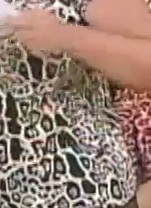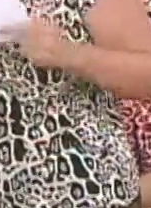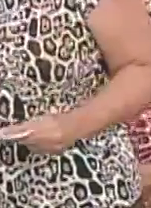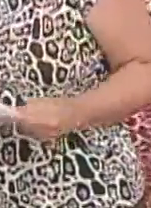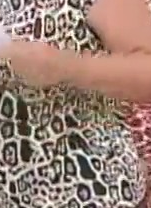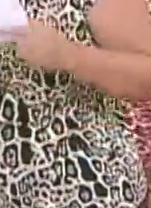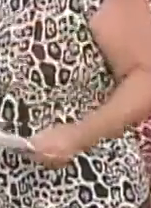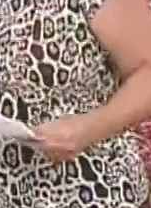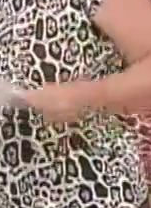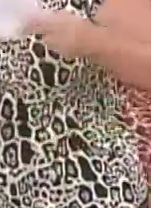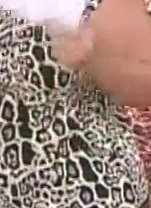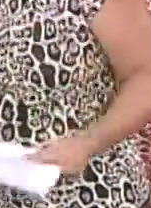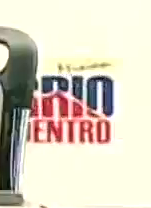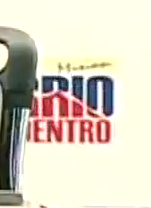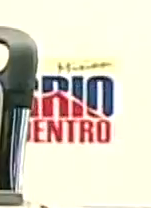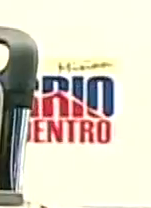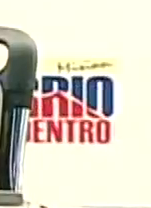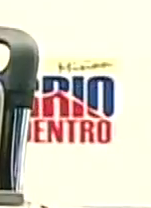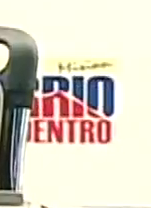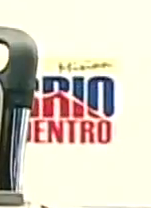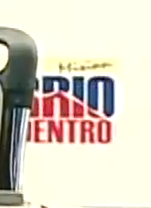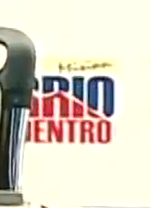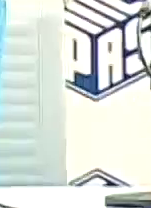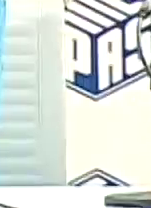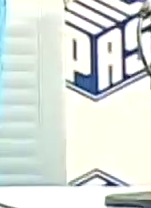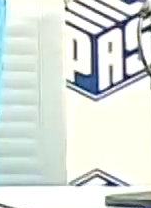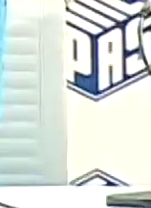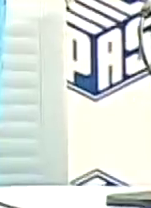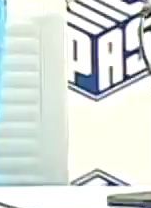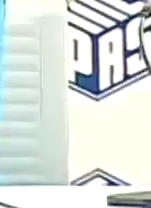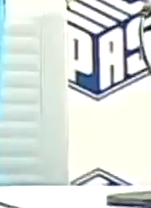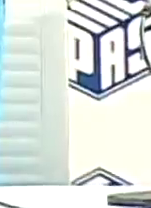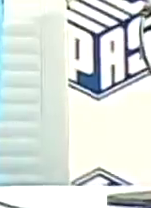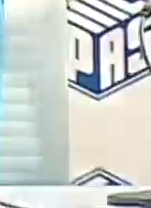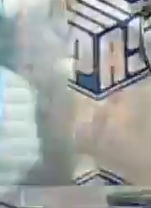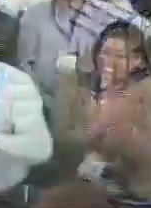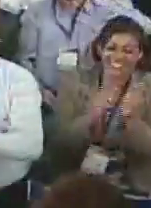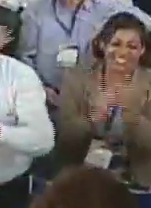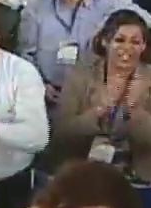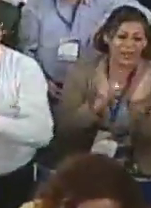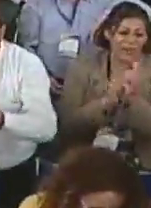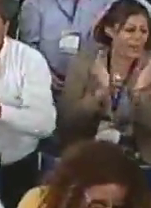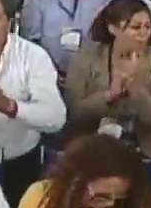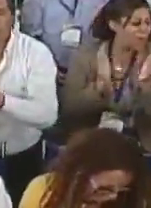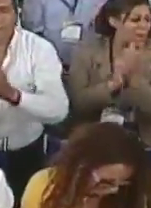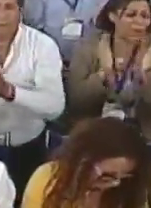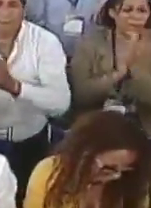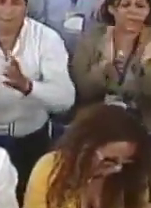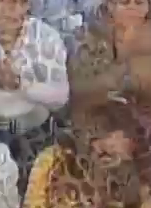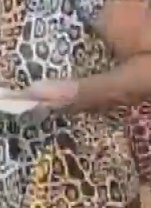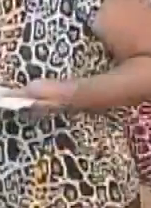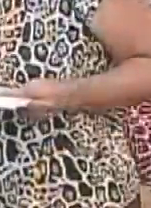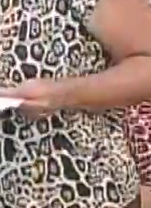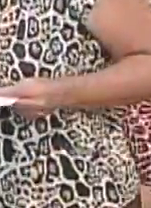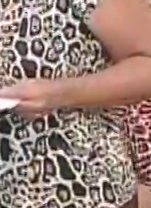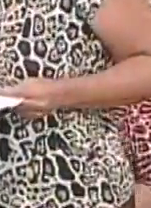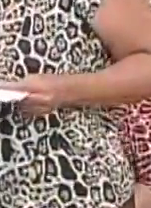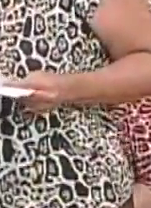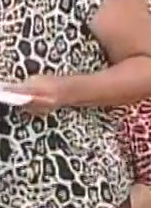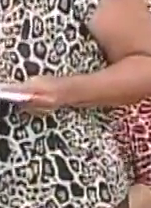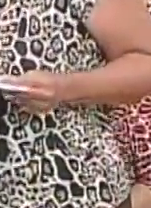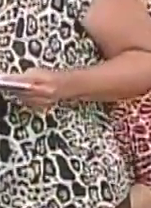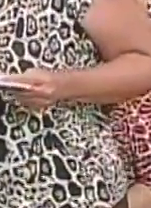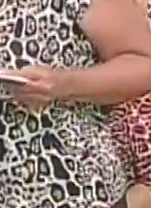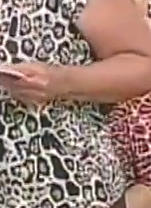que las comunas se pongan a la orden de nosotros. El poder popular activado. Con las comunas